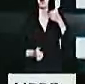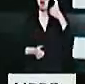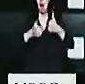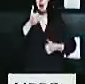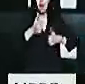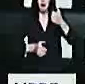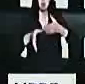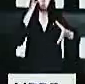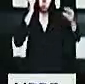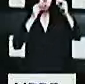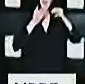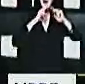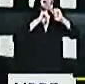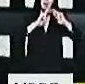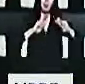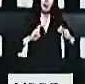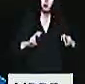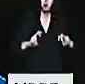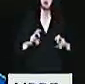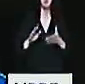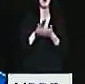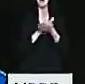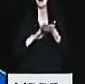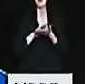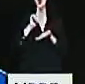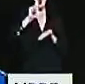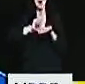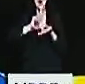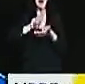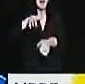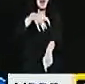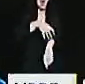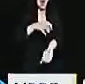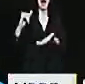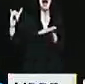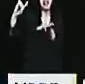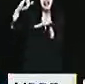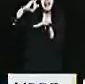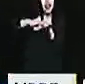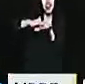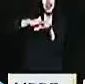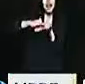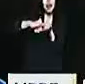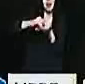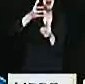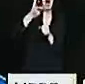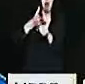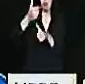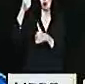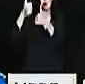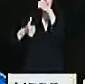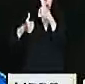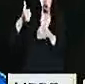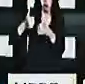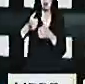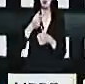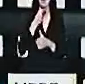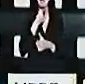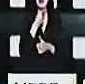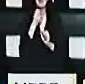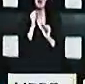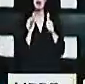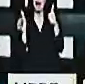académicas y de investigación. Ir a un lugar como Aysén, por ejemplo, donde está Natacha, atrae profesionales porque no solamente